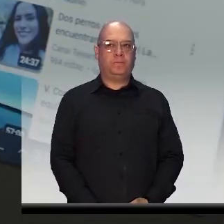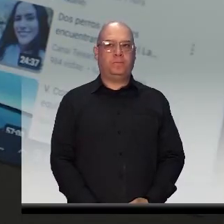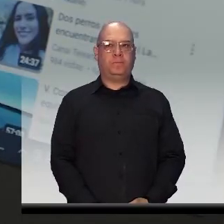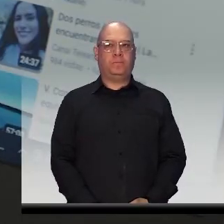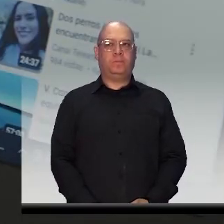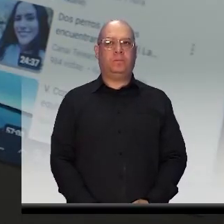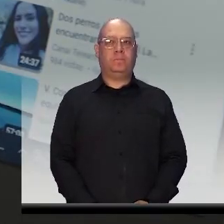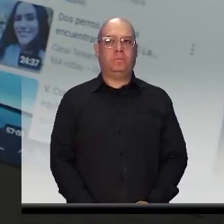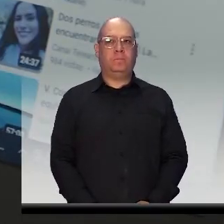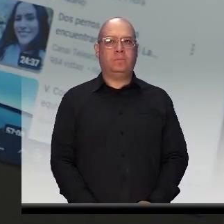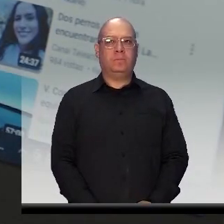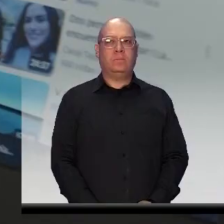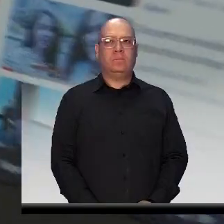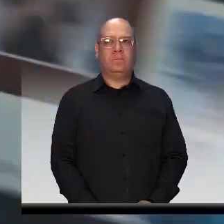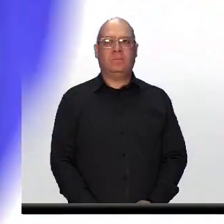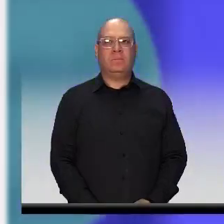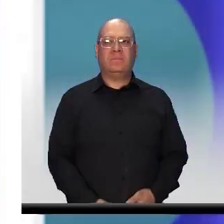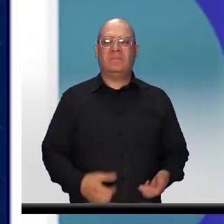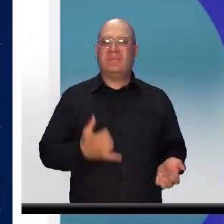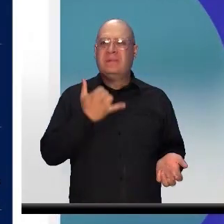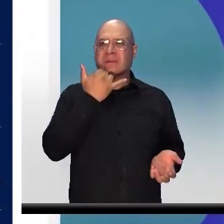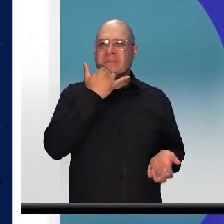¿Qué será lo que está pasando?